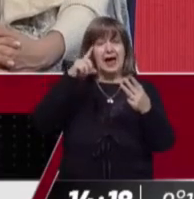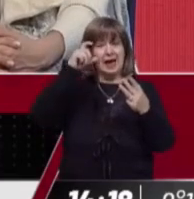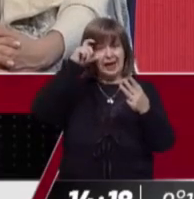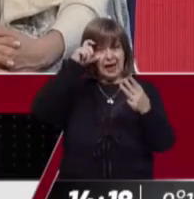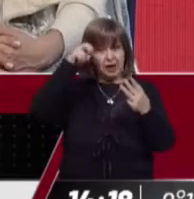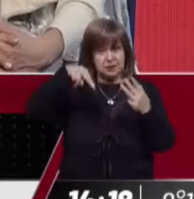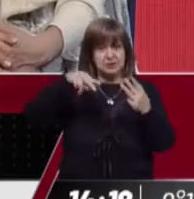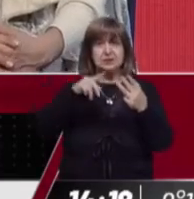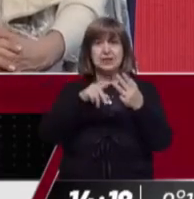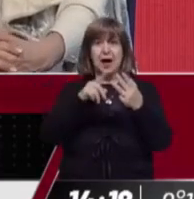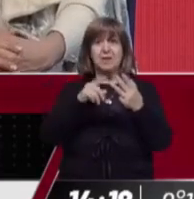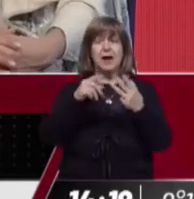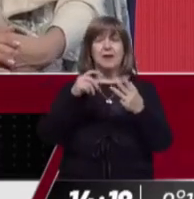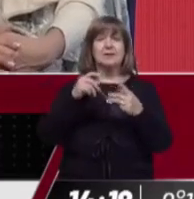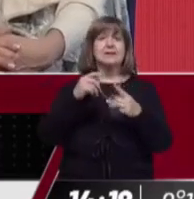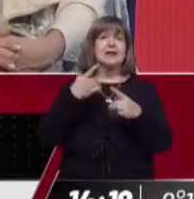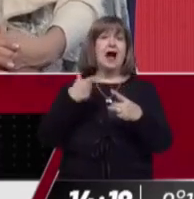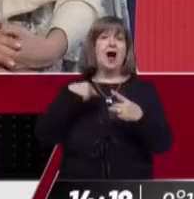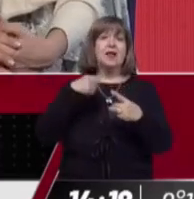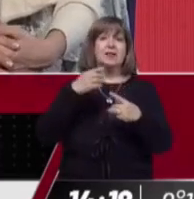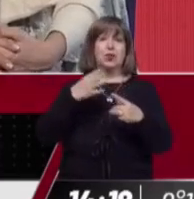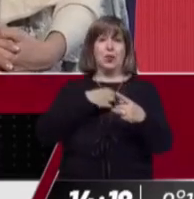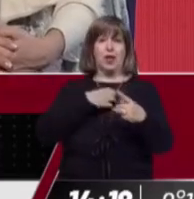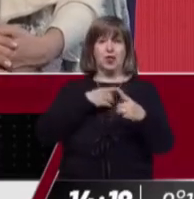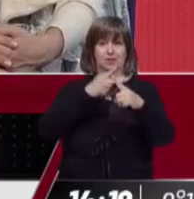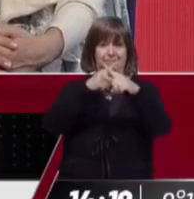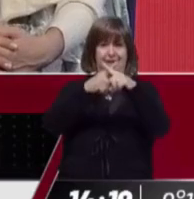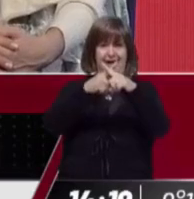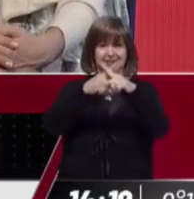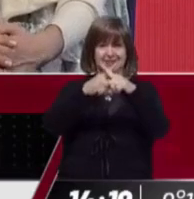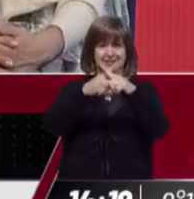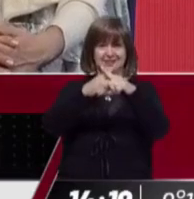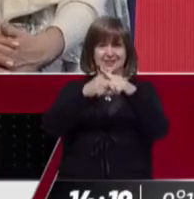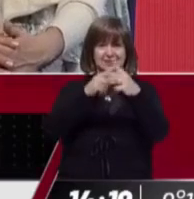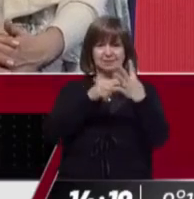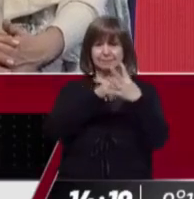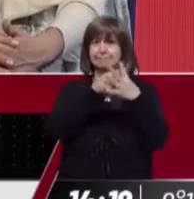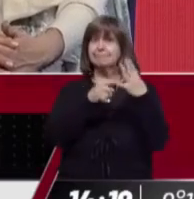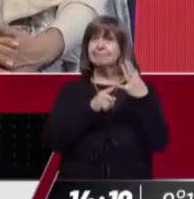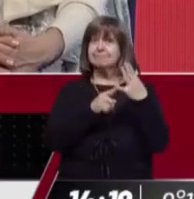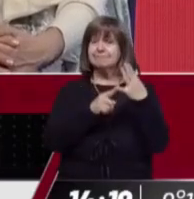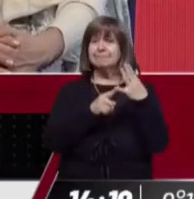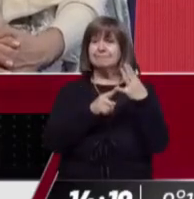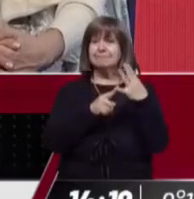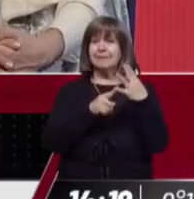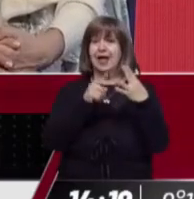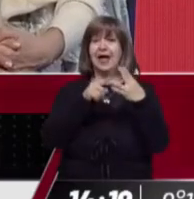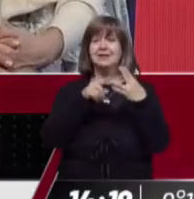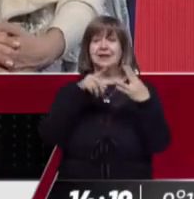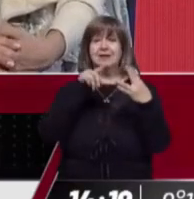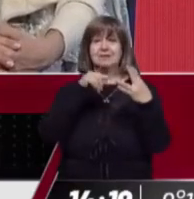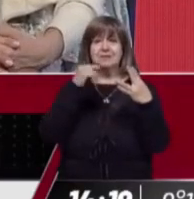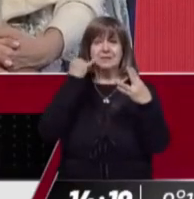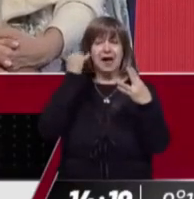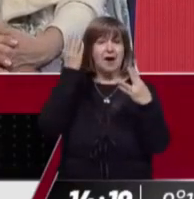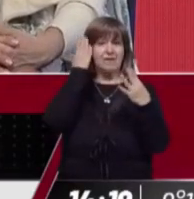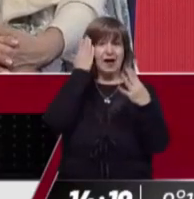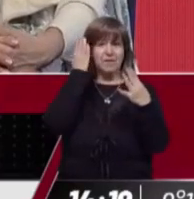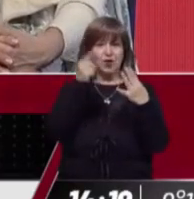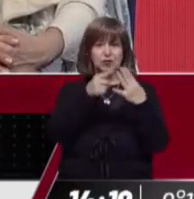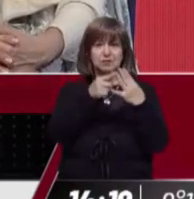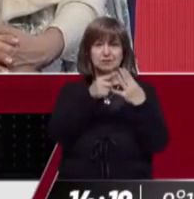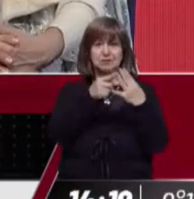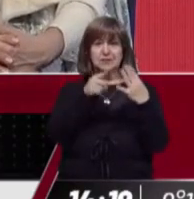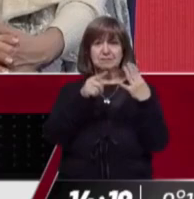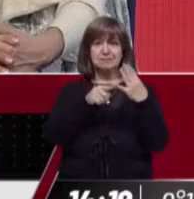Twitter o de X, como se llama ahora. Y bueno, con Zuckerberg también va a tener una importante reunión el